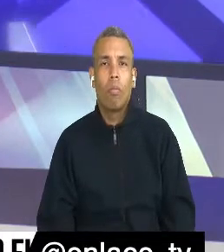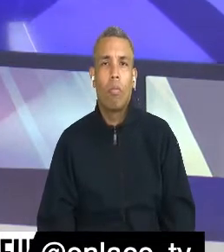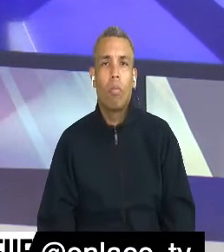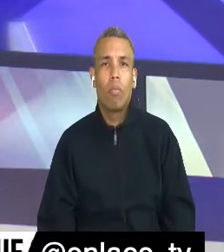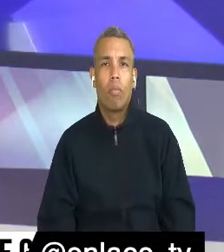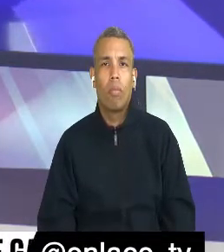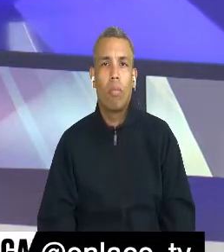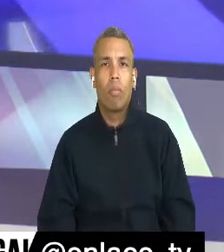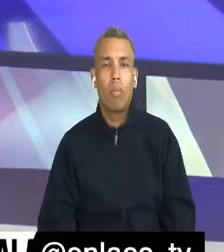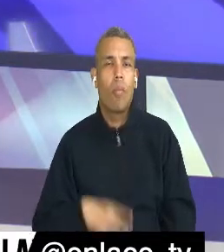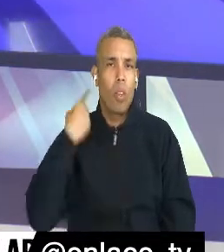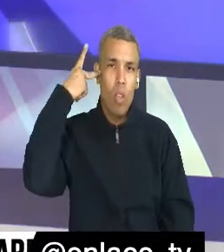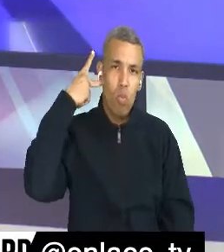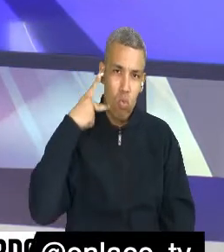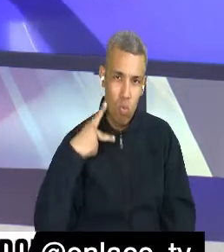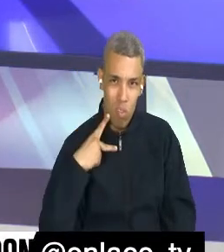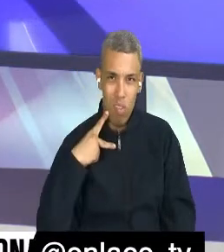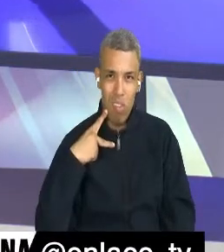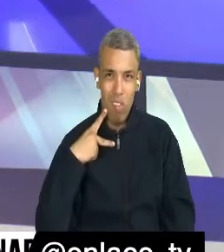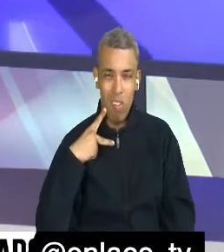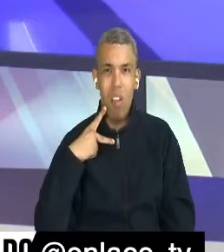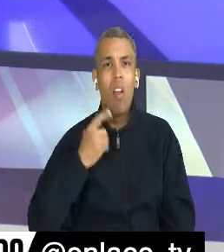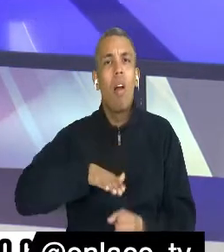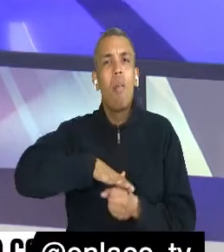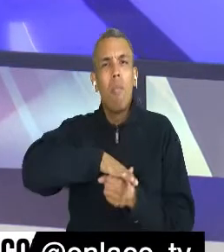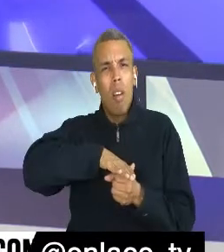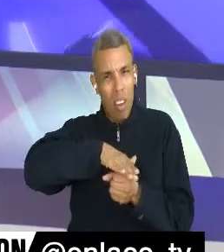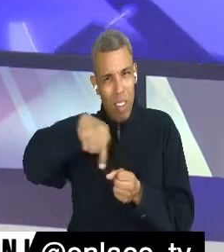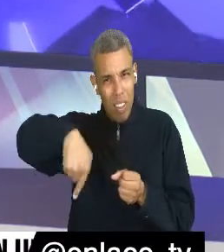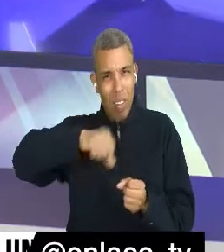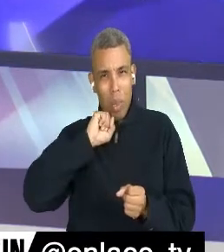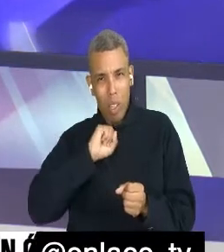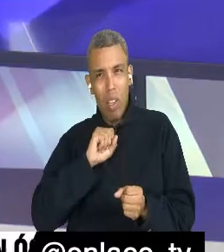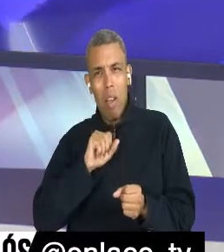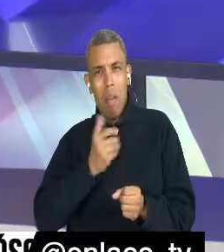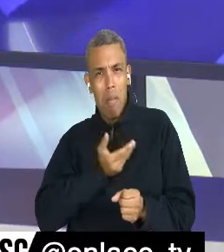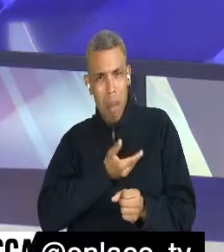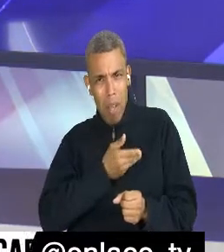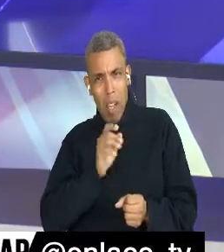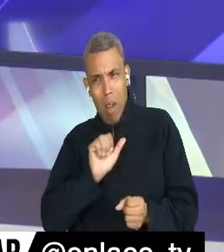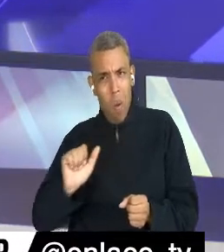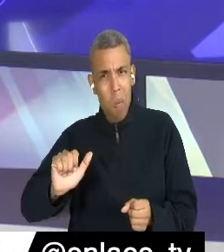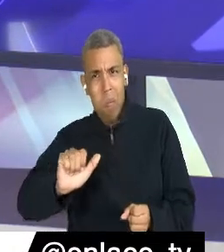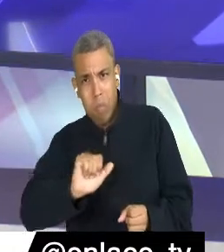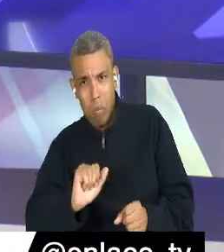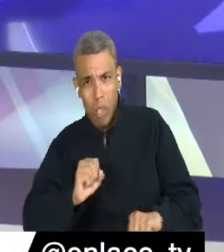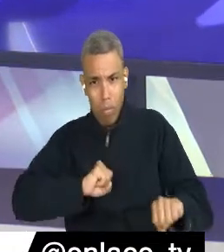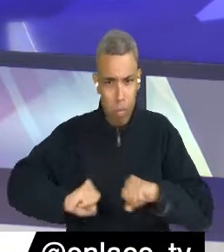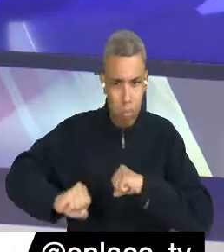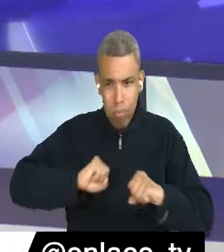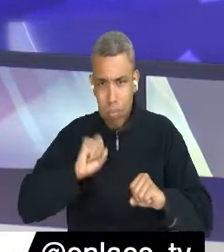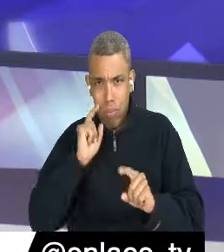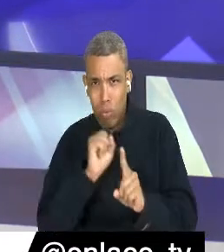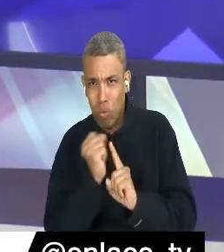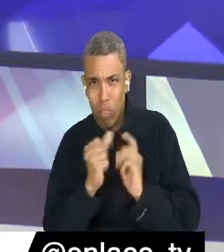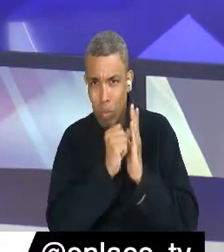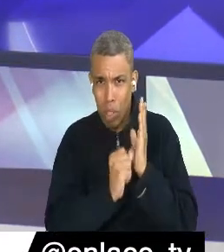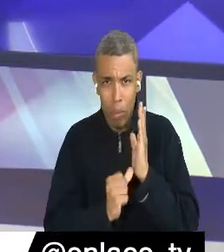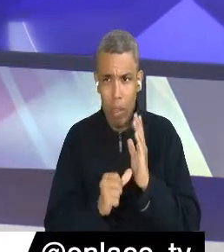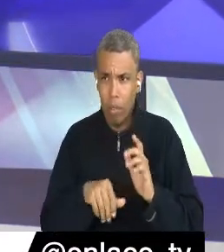cese de actividades las madres comunitarias de la ciudad. Ellas aseguran que el Estado objetó una ley de la Corte Suprema de Justicia que les permite obtener la